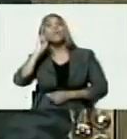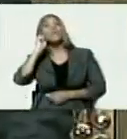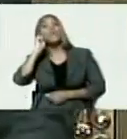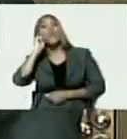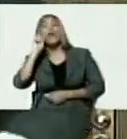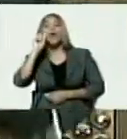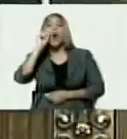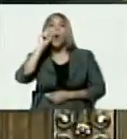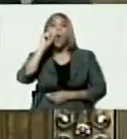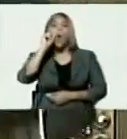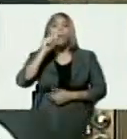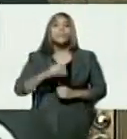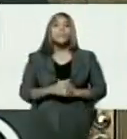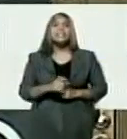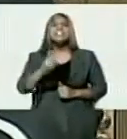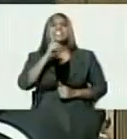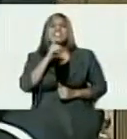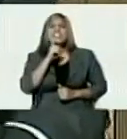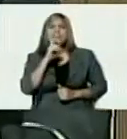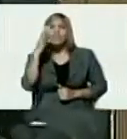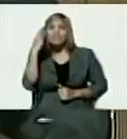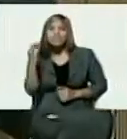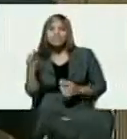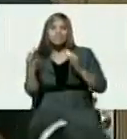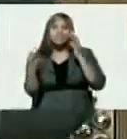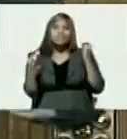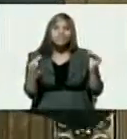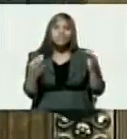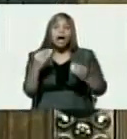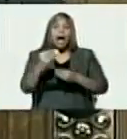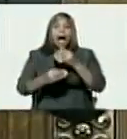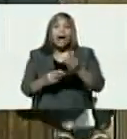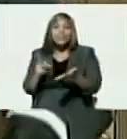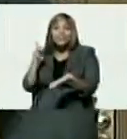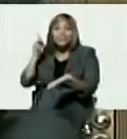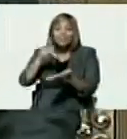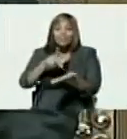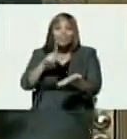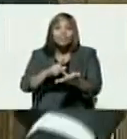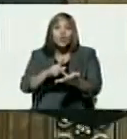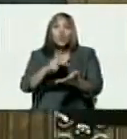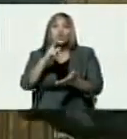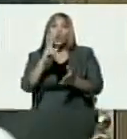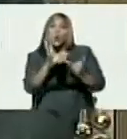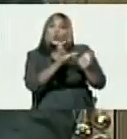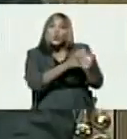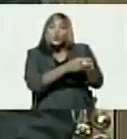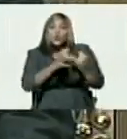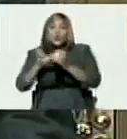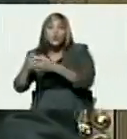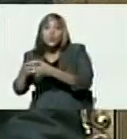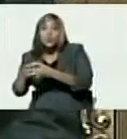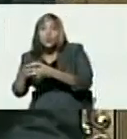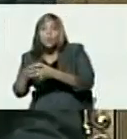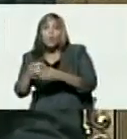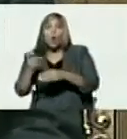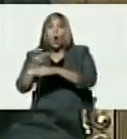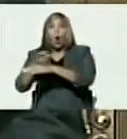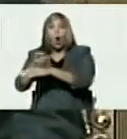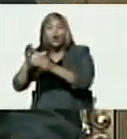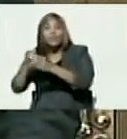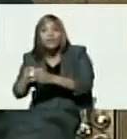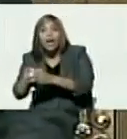mujeres y hombres, quienes estamos aquí de los dos grandes bloques de la nación oposición y